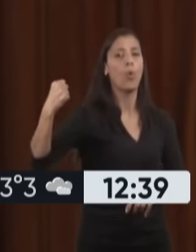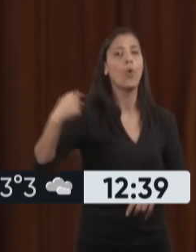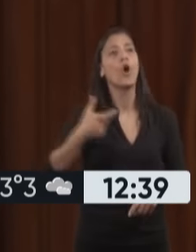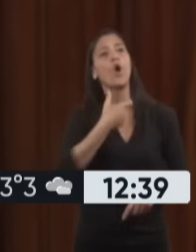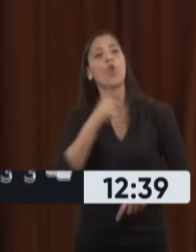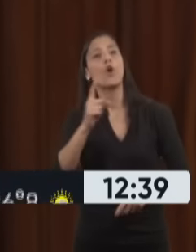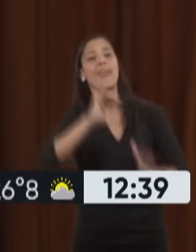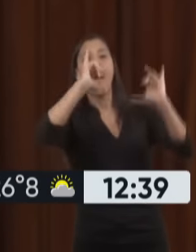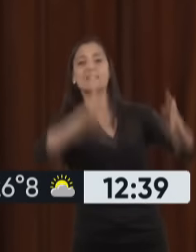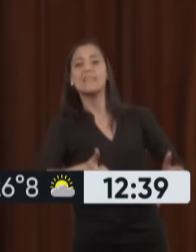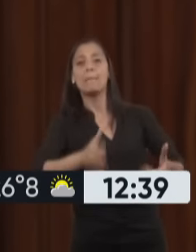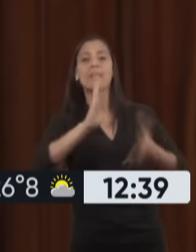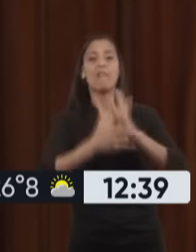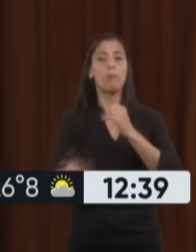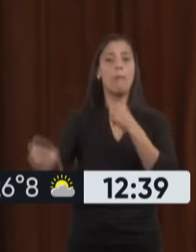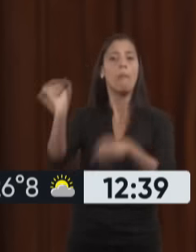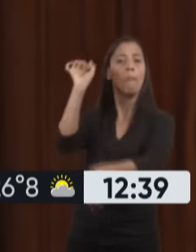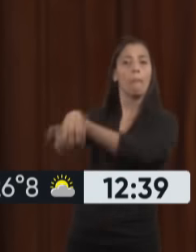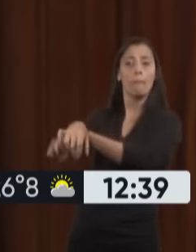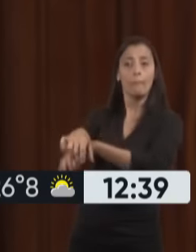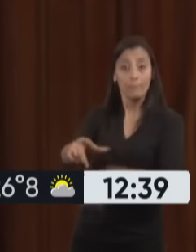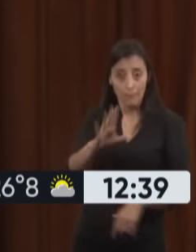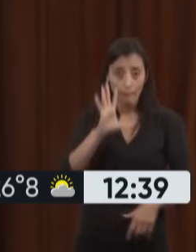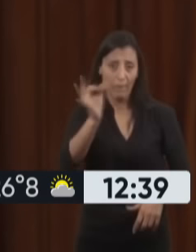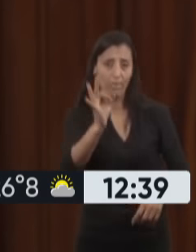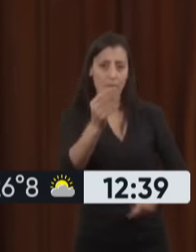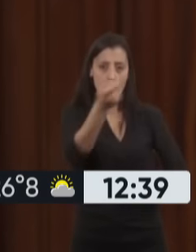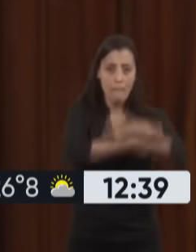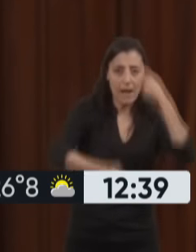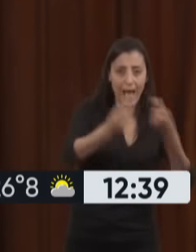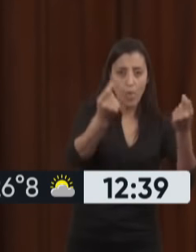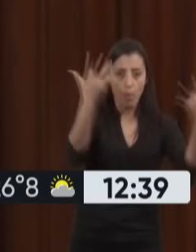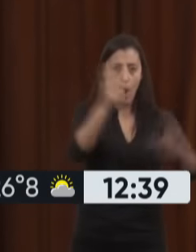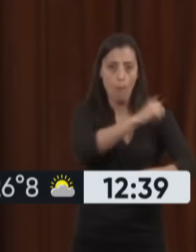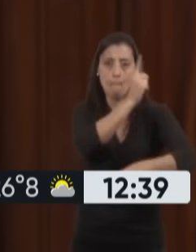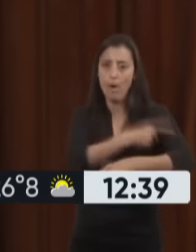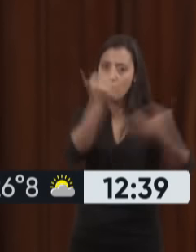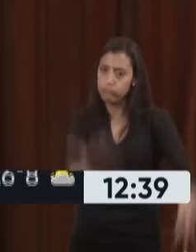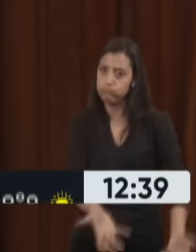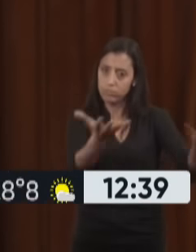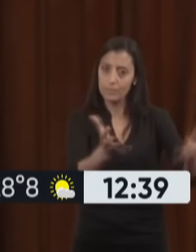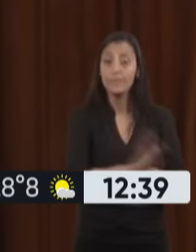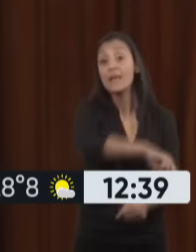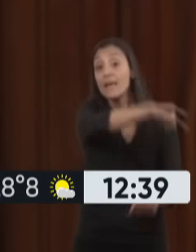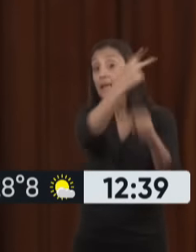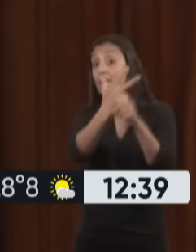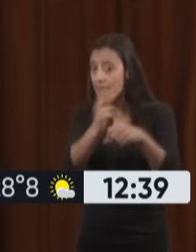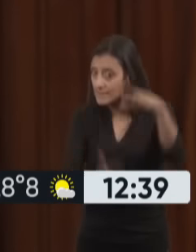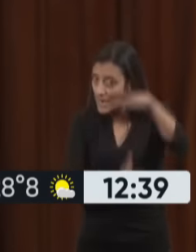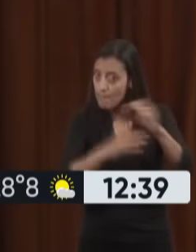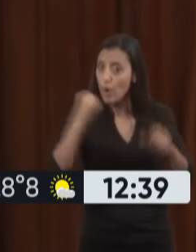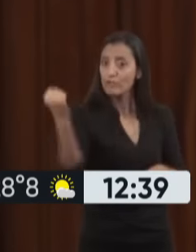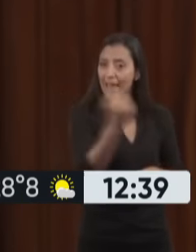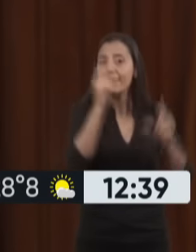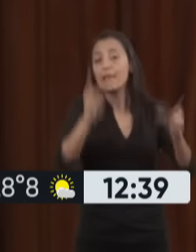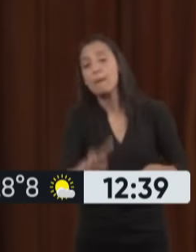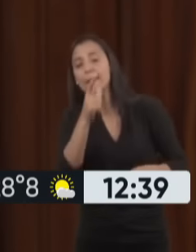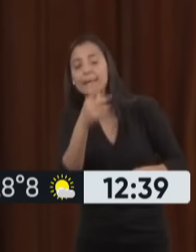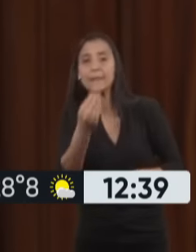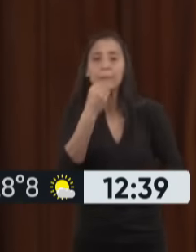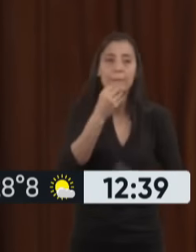aceptar lo poderoso que es el mercado? La tercera cabeza del monstruo es medio